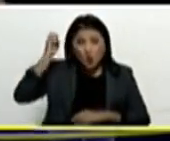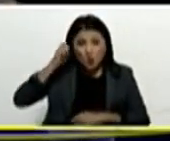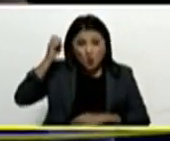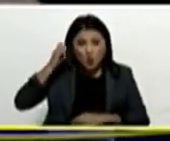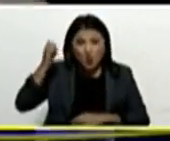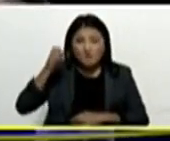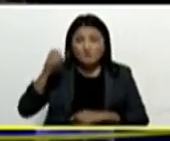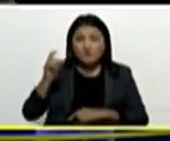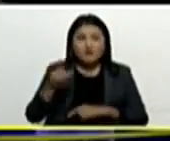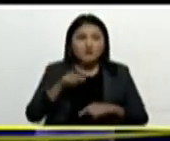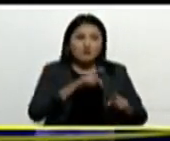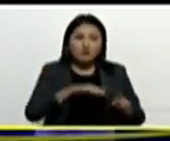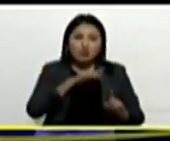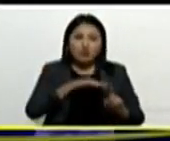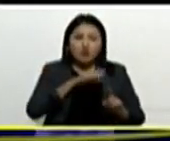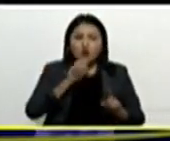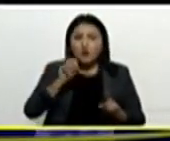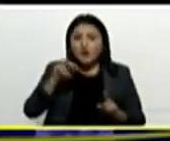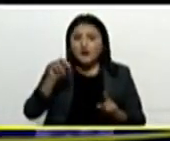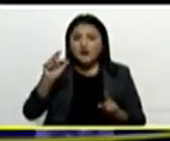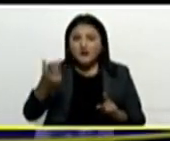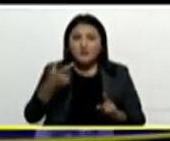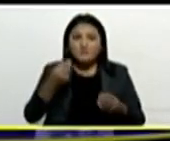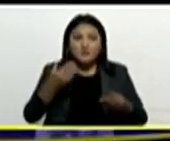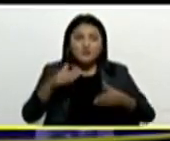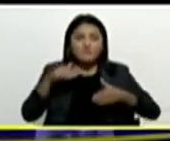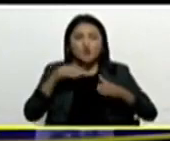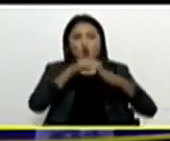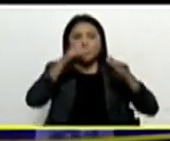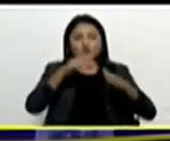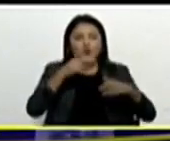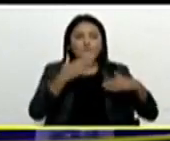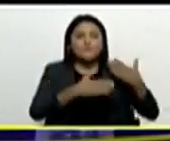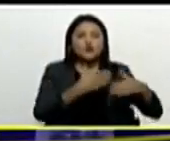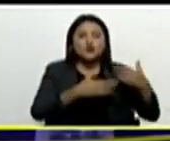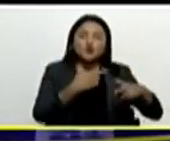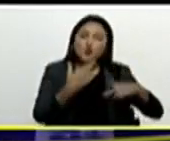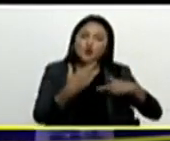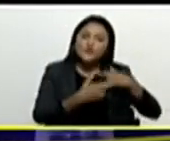desestabilizar los procesos revolucionarios de nuestros pueblos,